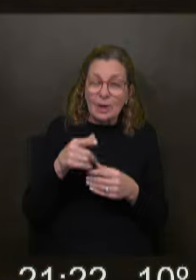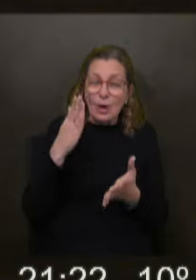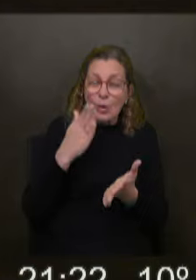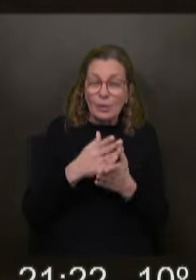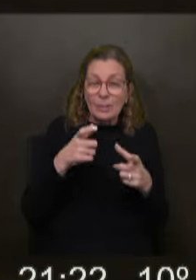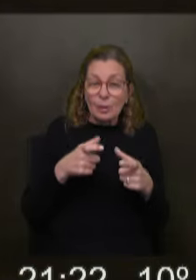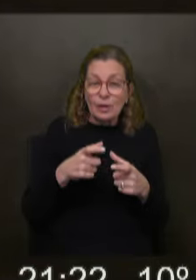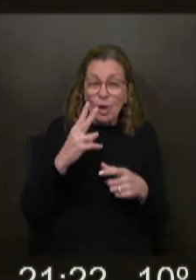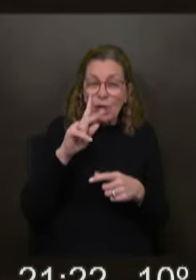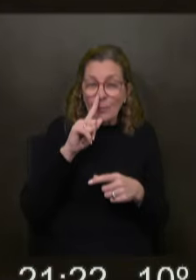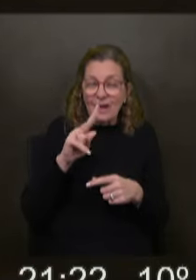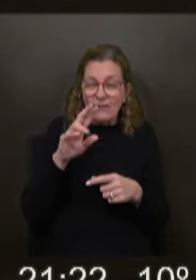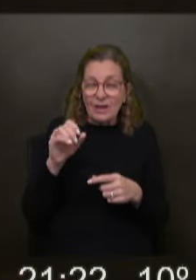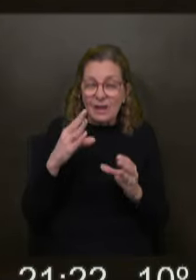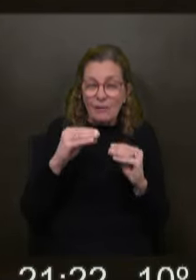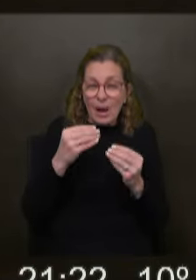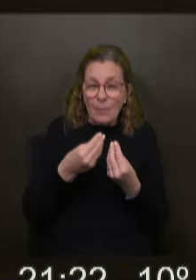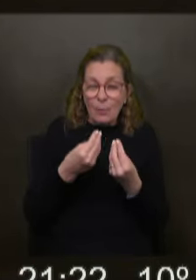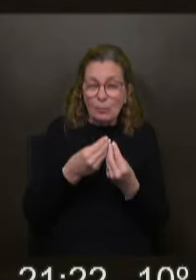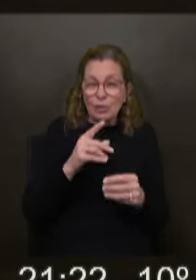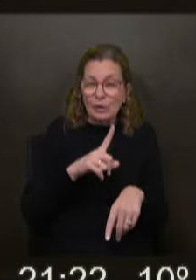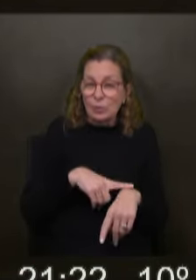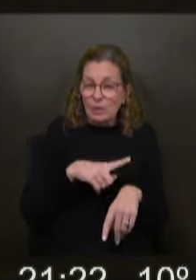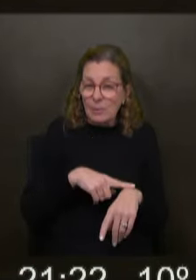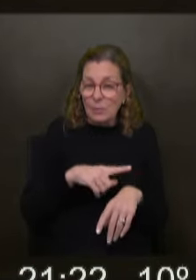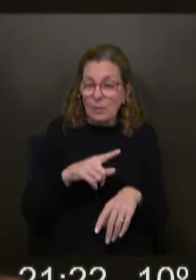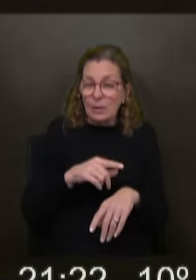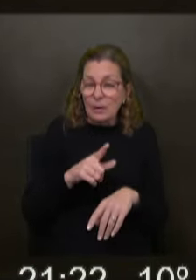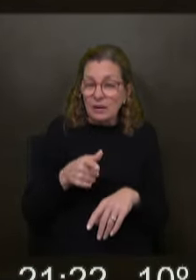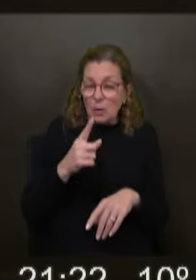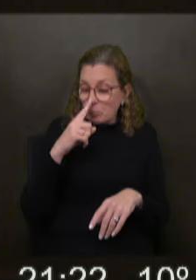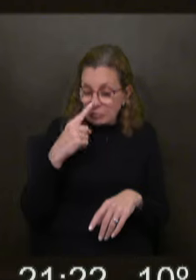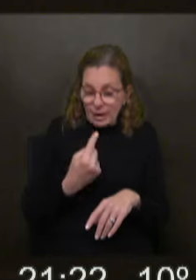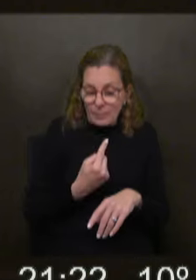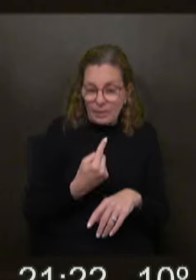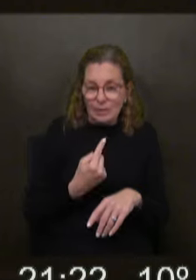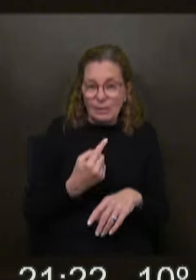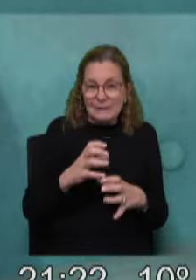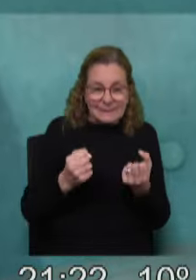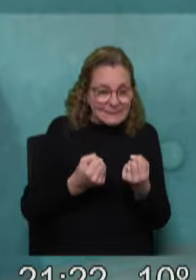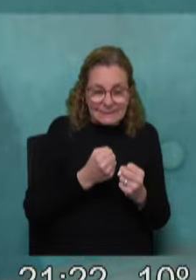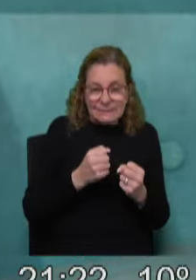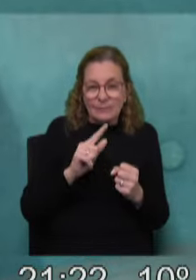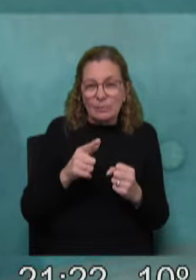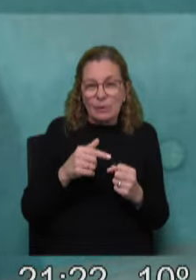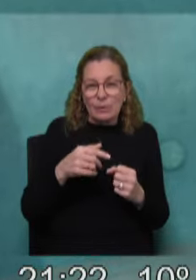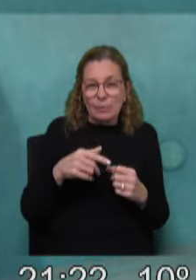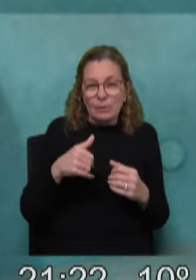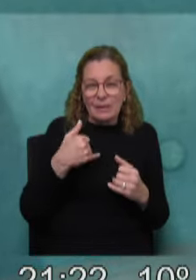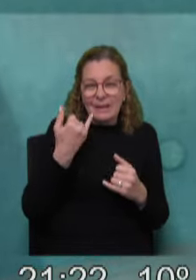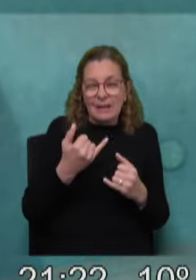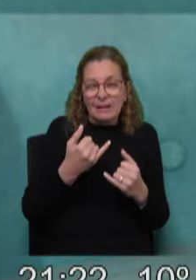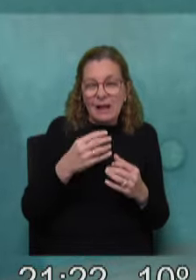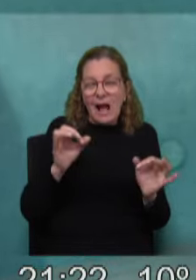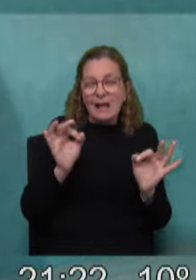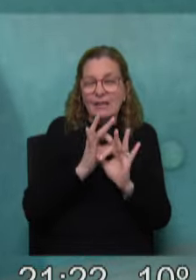disco había sido en 2020, sí. Y vos hablas mucho de que tomás tu tiempo, que no tenés esta urgencia y esta ansiedad de lanzar singles. Seguramente